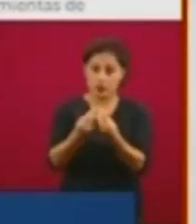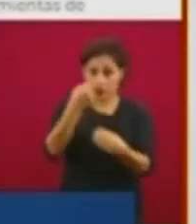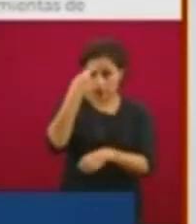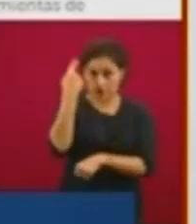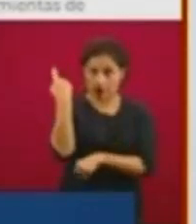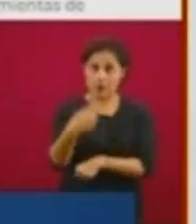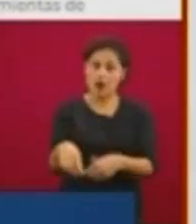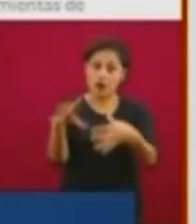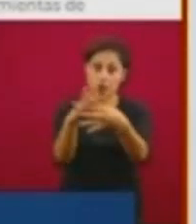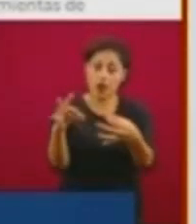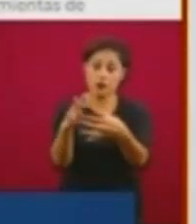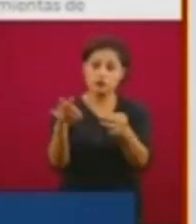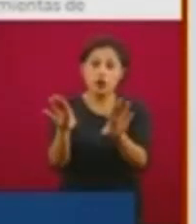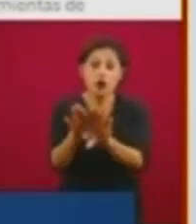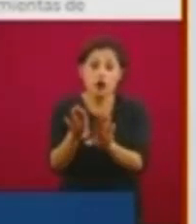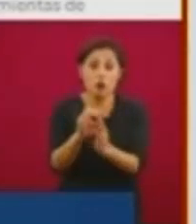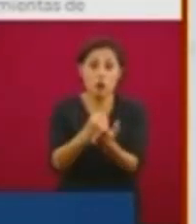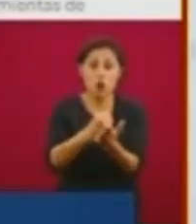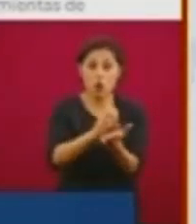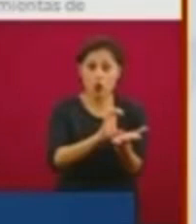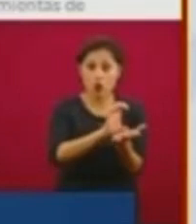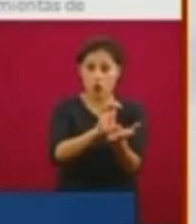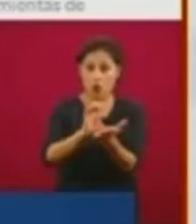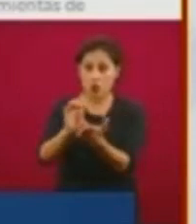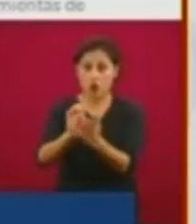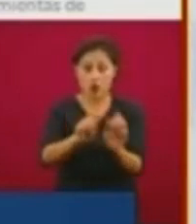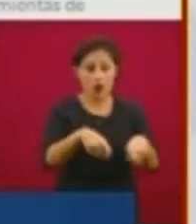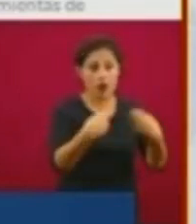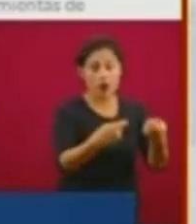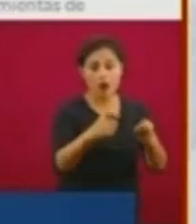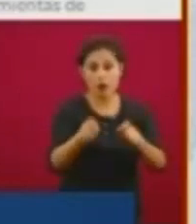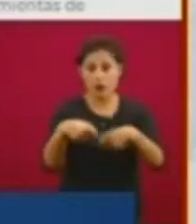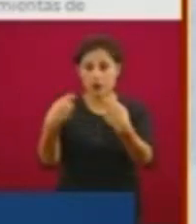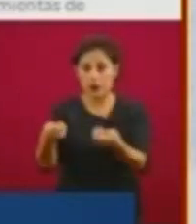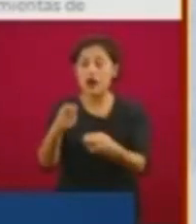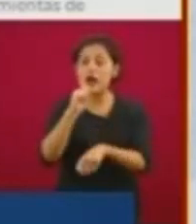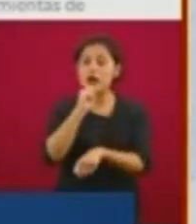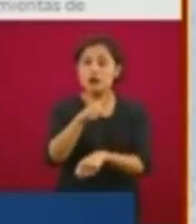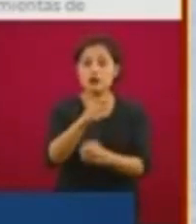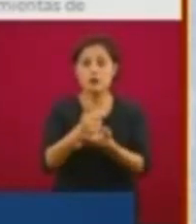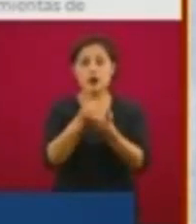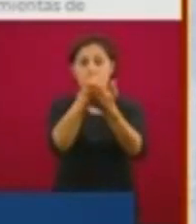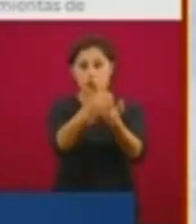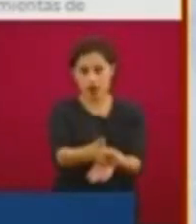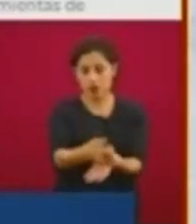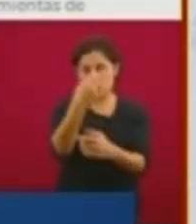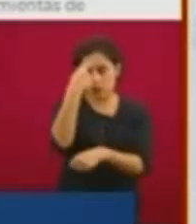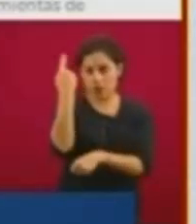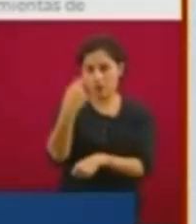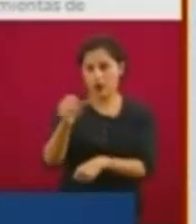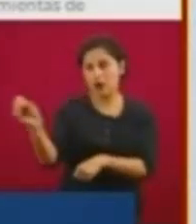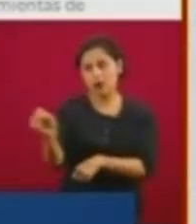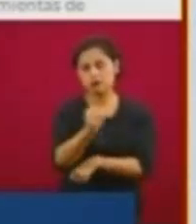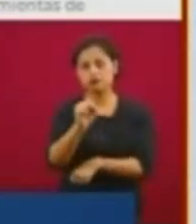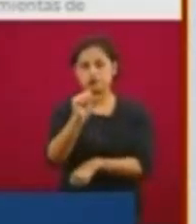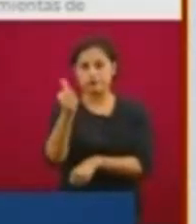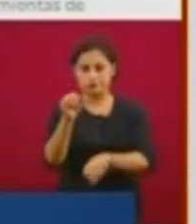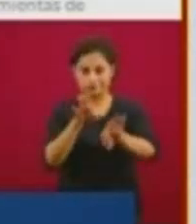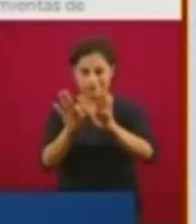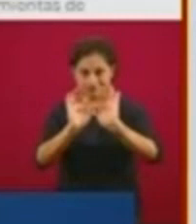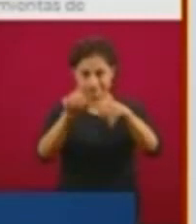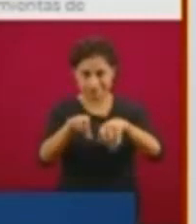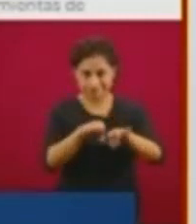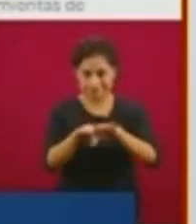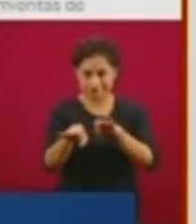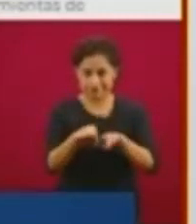la mesa pues un pequeño espacio que se pueda prestar a un debate interesante y que se determine de forma